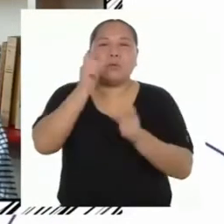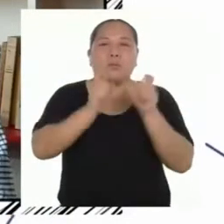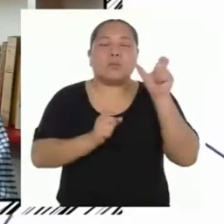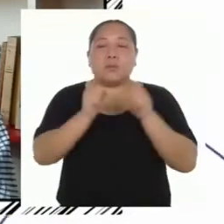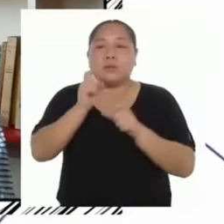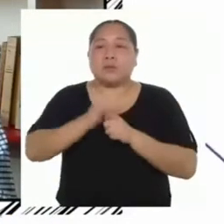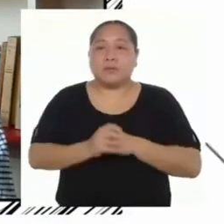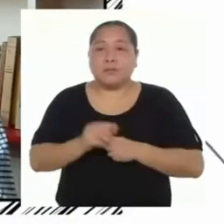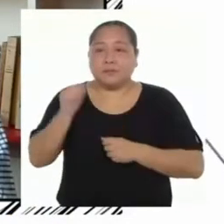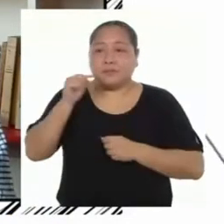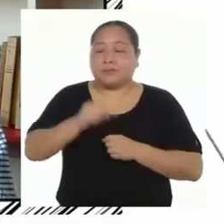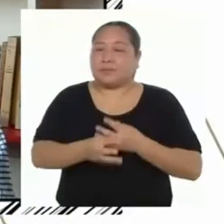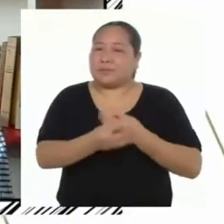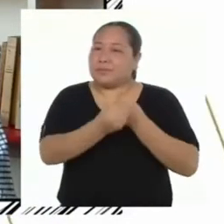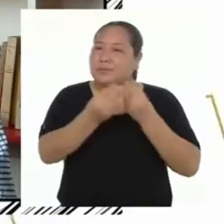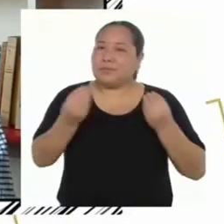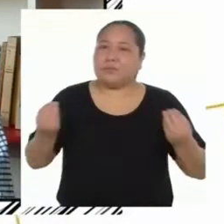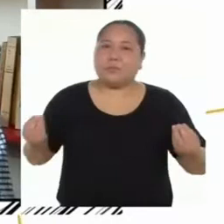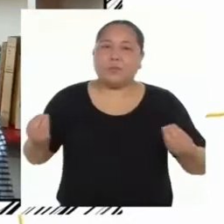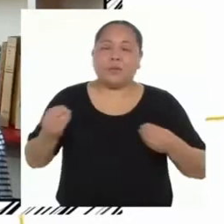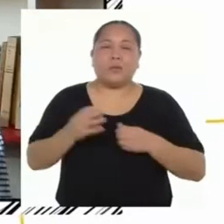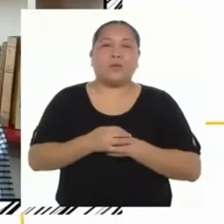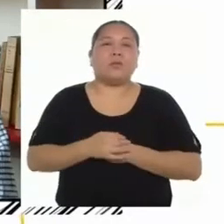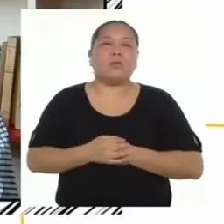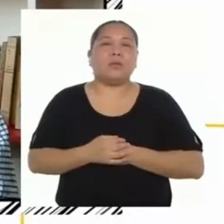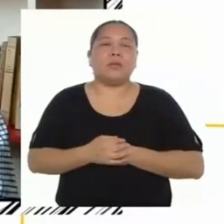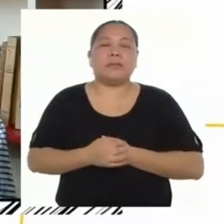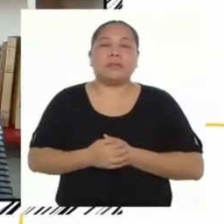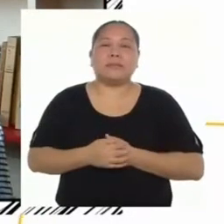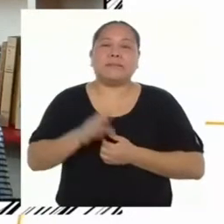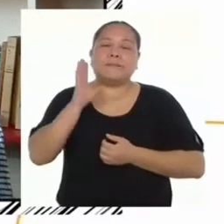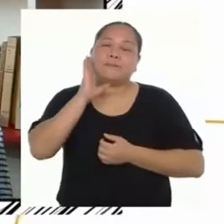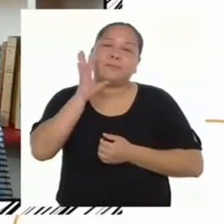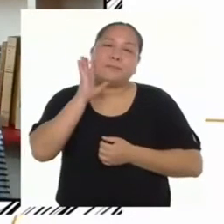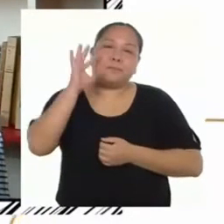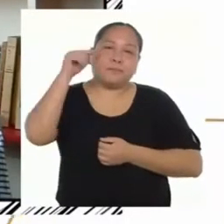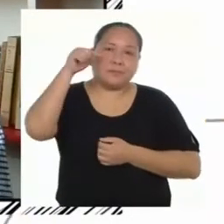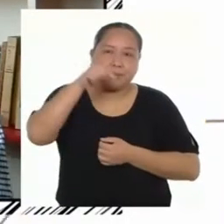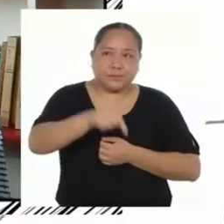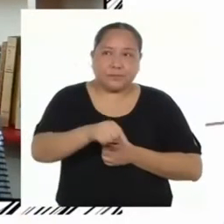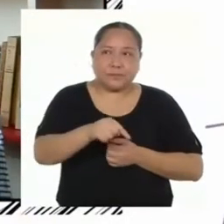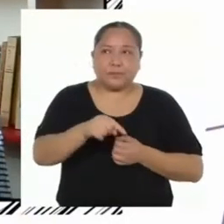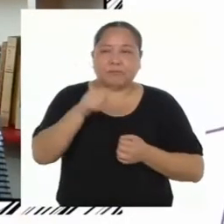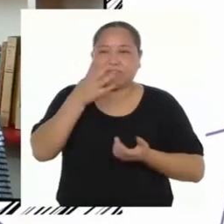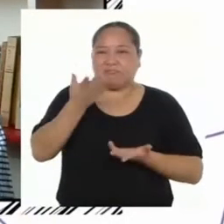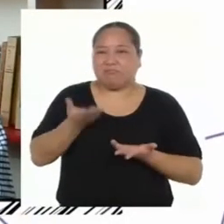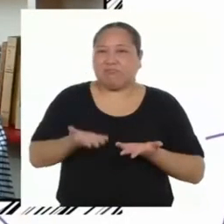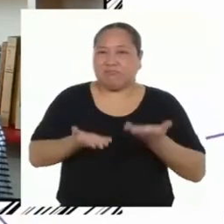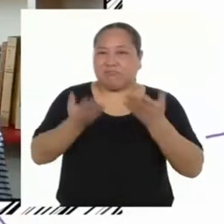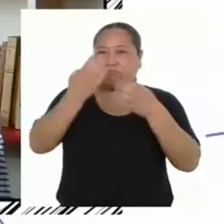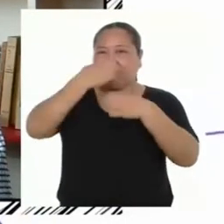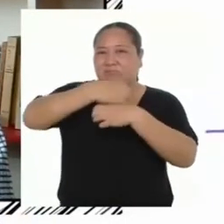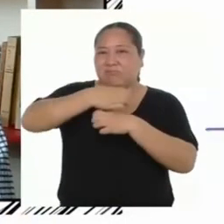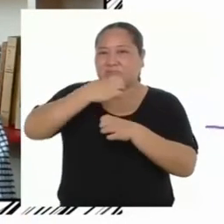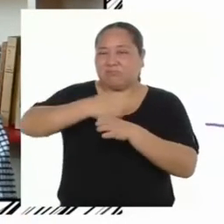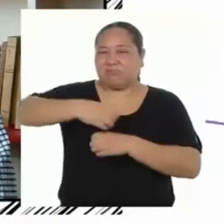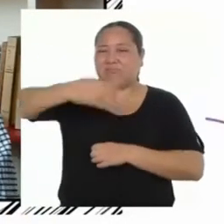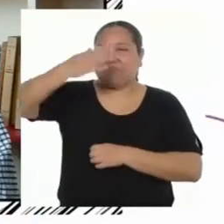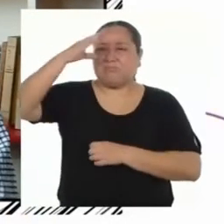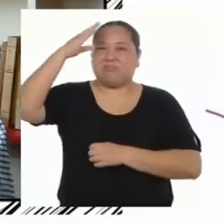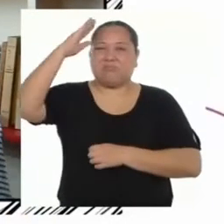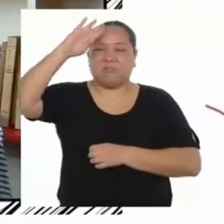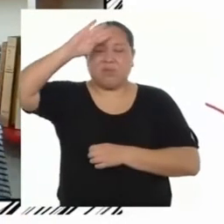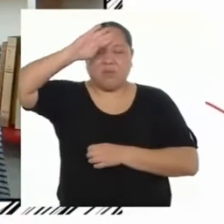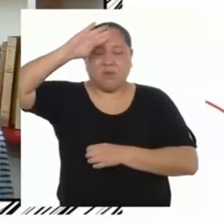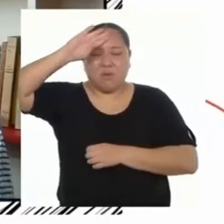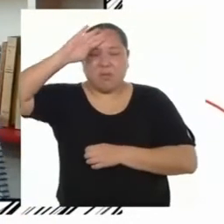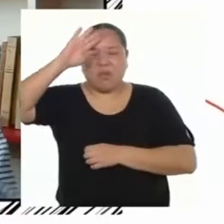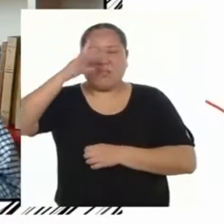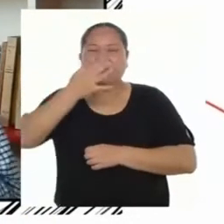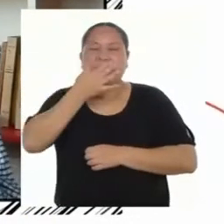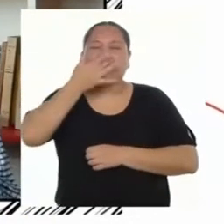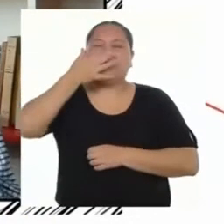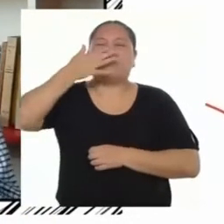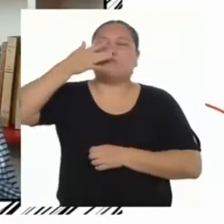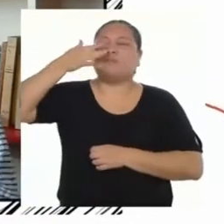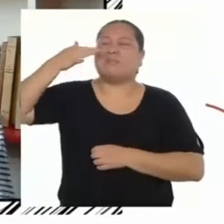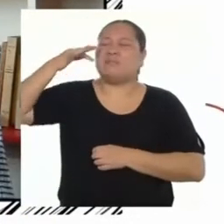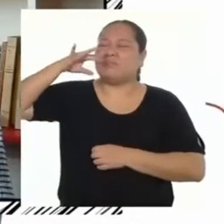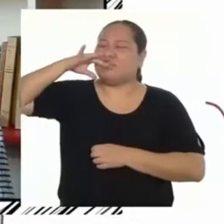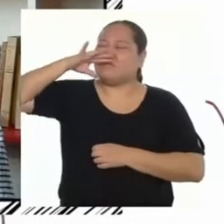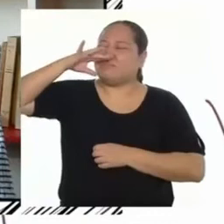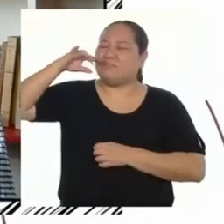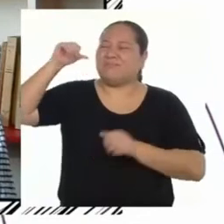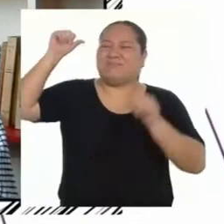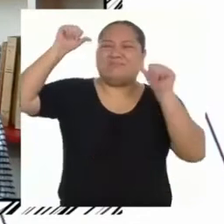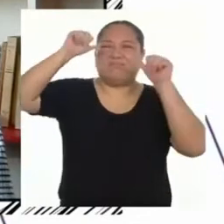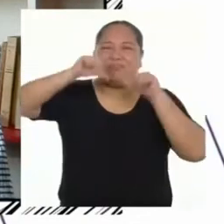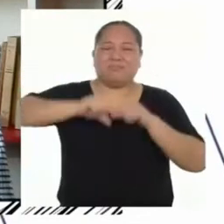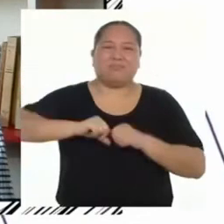Las ciudades producen una gran cantidad de materia orgánica que además puede crear enfermedades, traer malos olores y dar una sensación